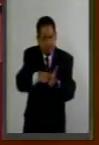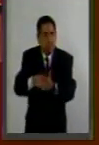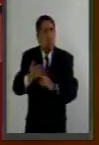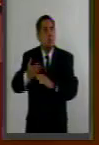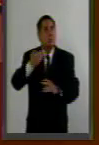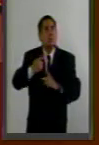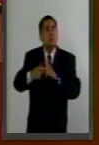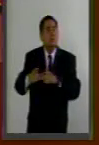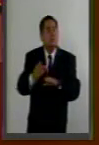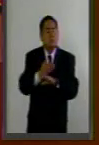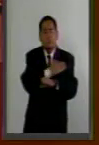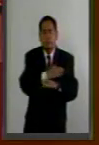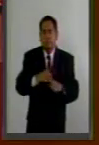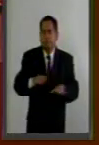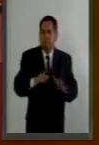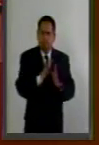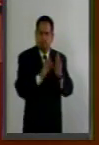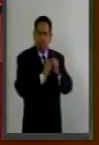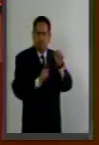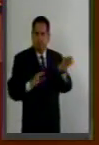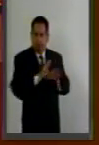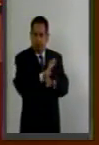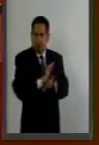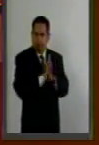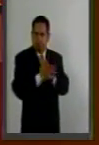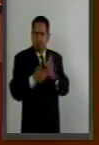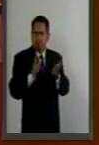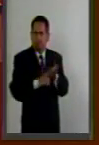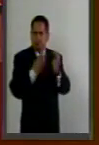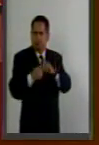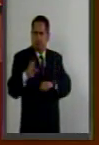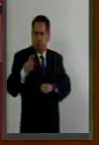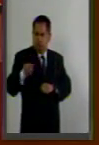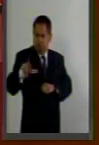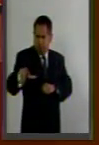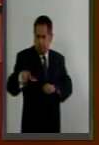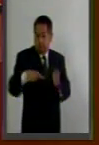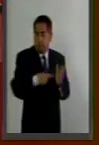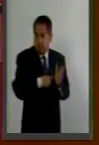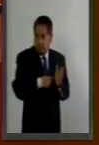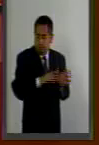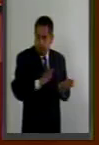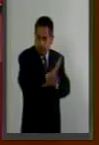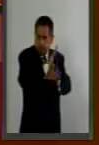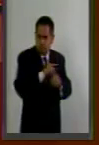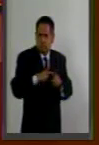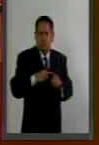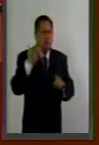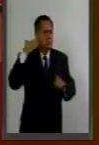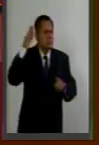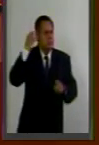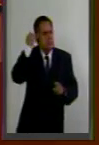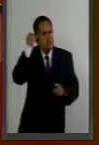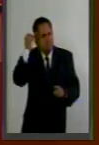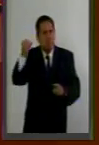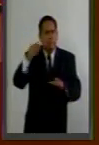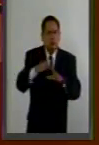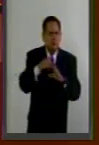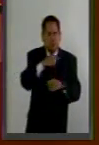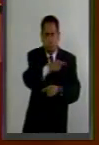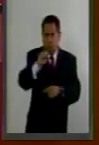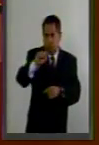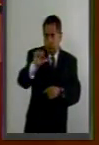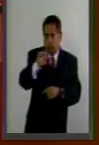la Reforma Constitucional de 1987. Esa medida buscaba especializar a la Corte